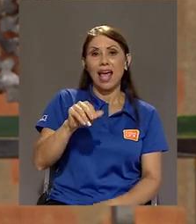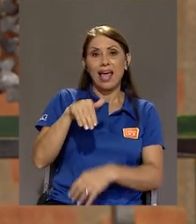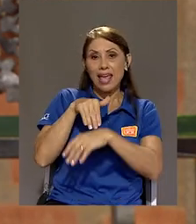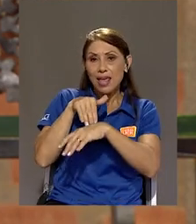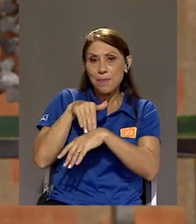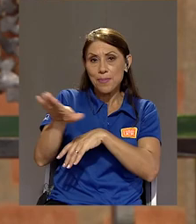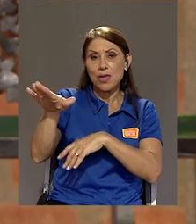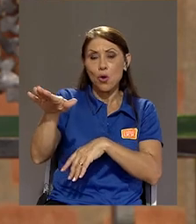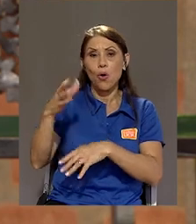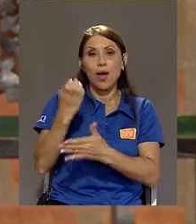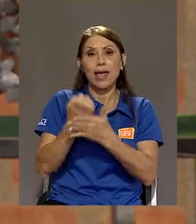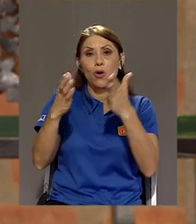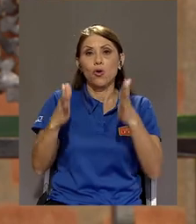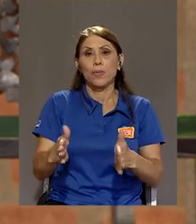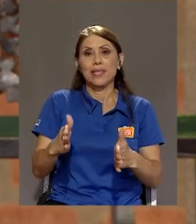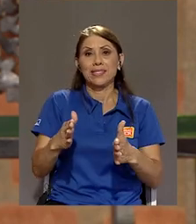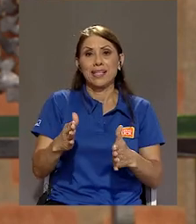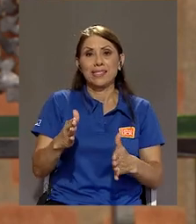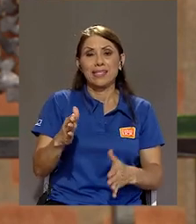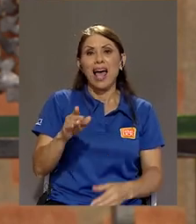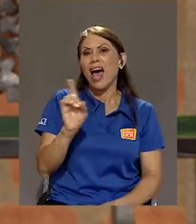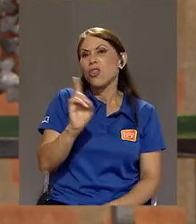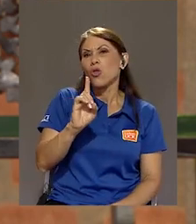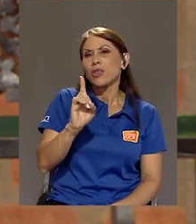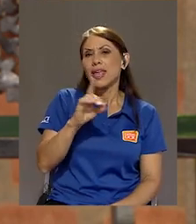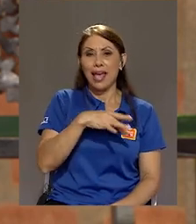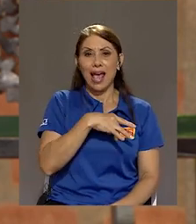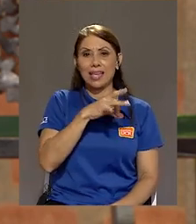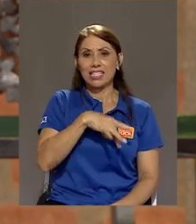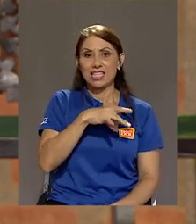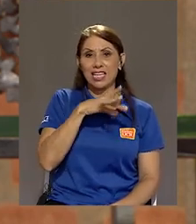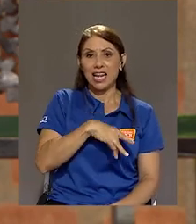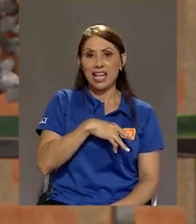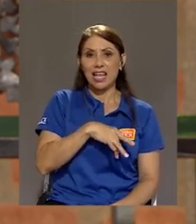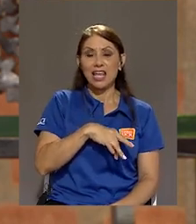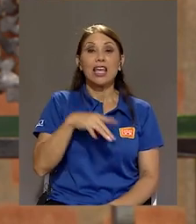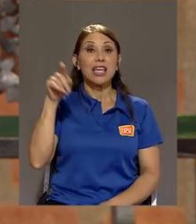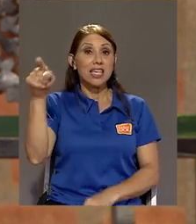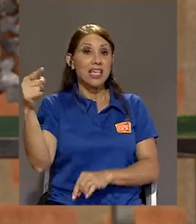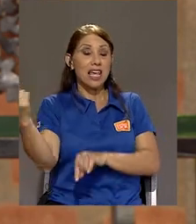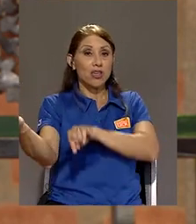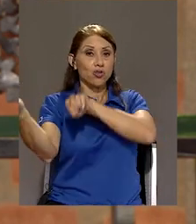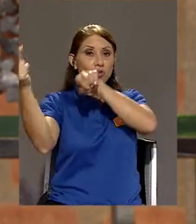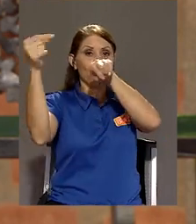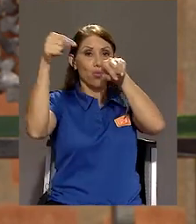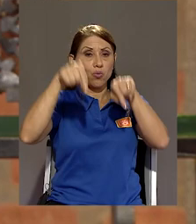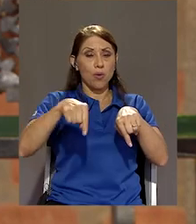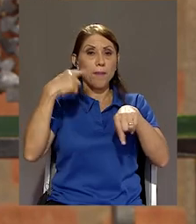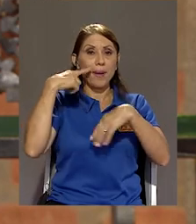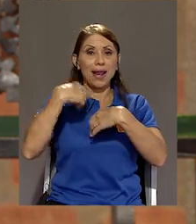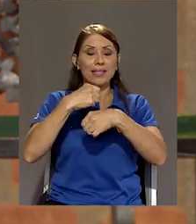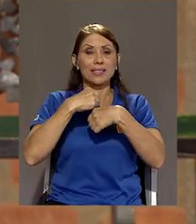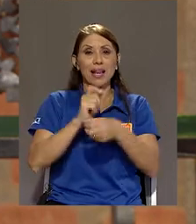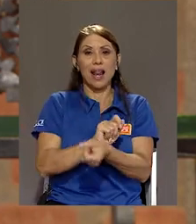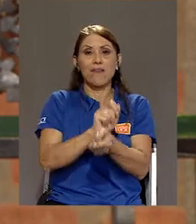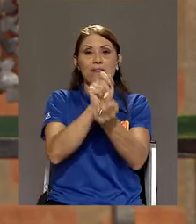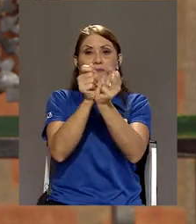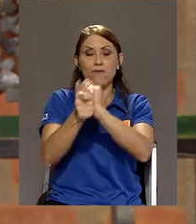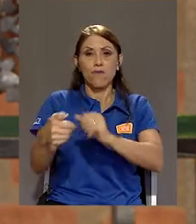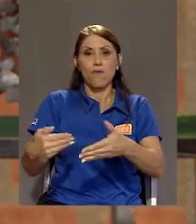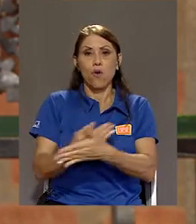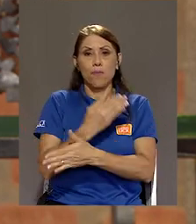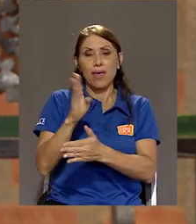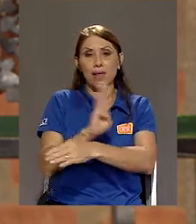a Chile a formarse, y después ellos se trajeron otro economista para hacer la reforma del 35 que creó el Banco